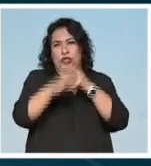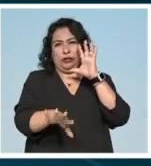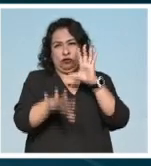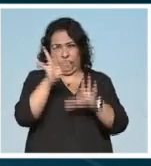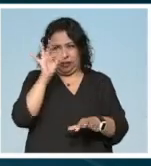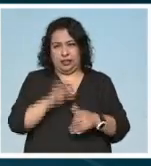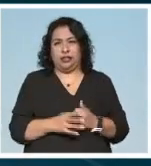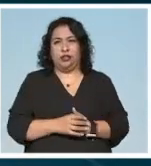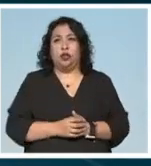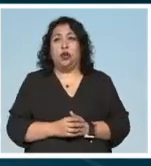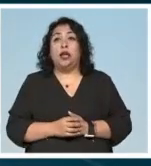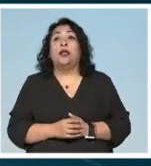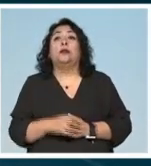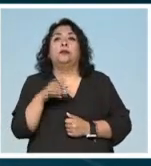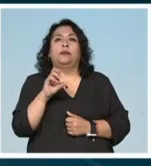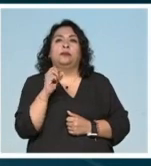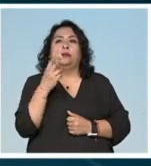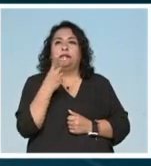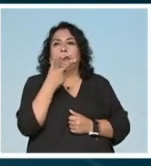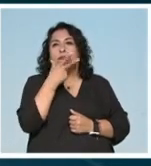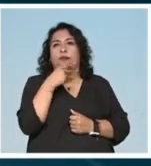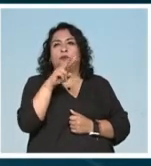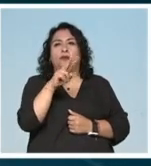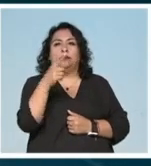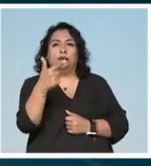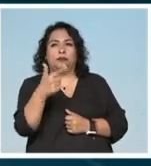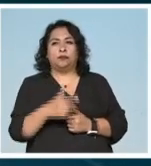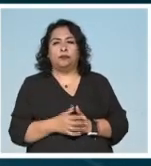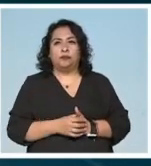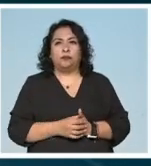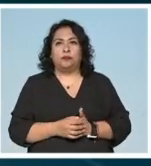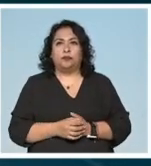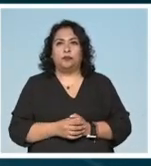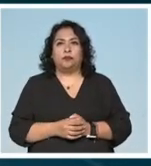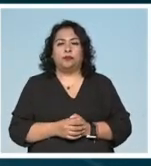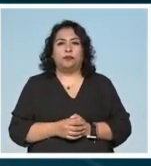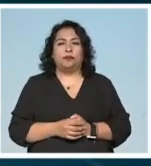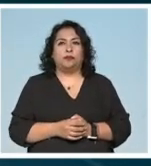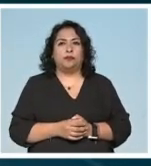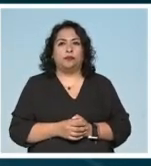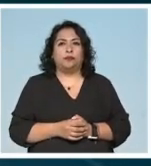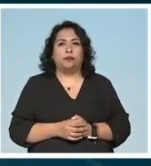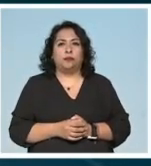seleccionados. Noticias 22, Víctor Gaspar.